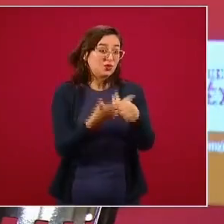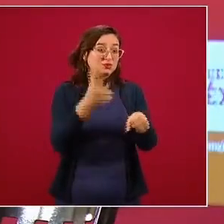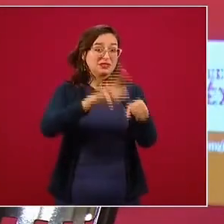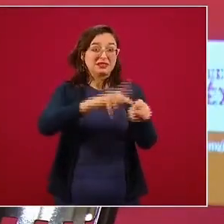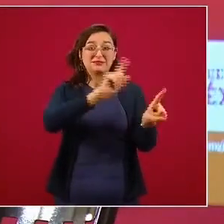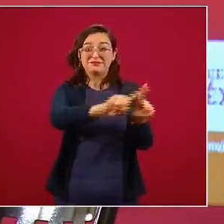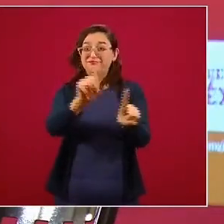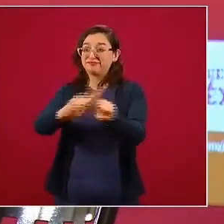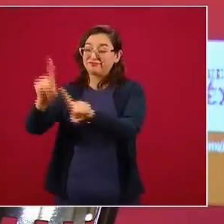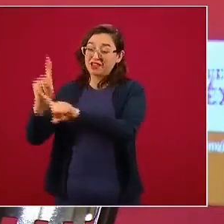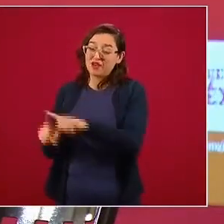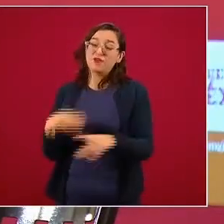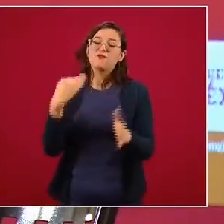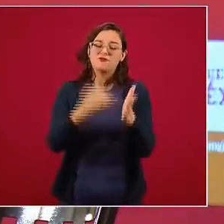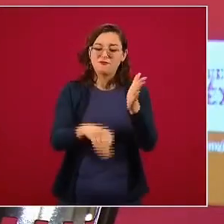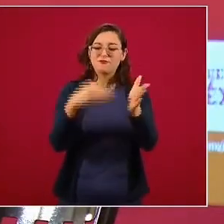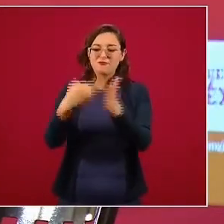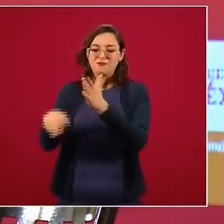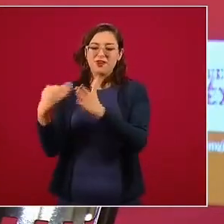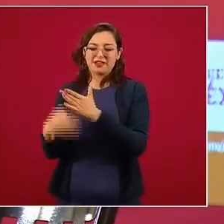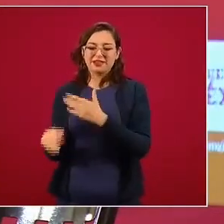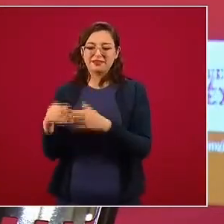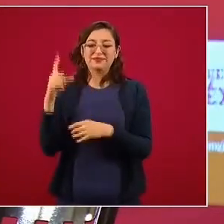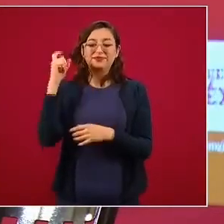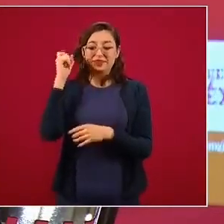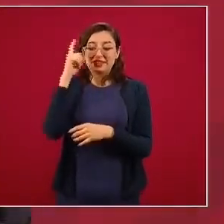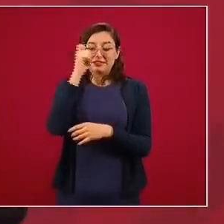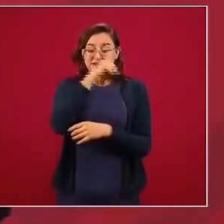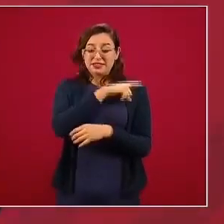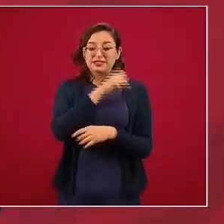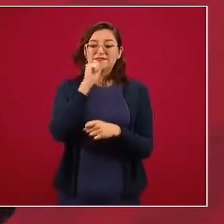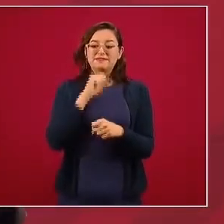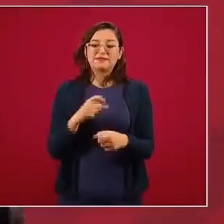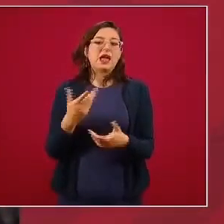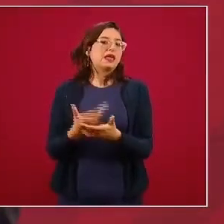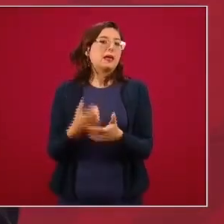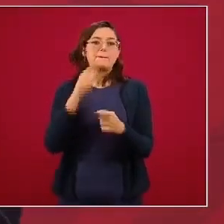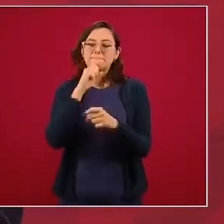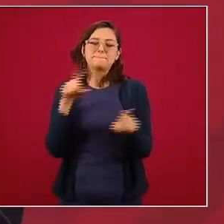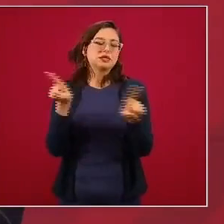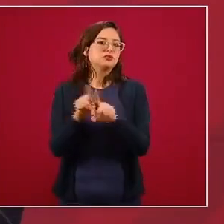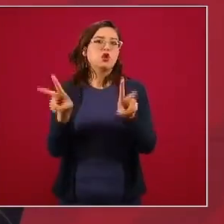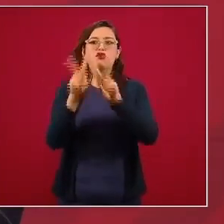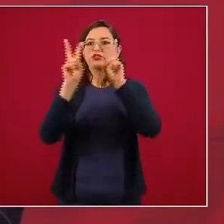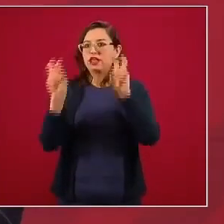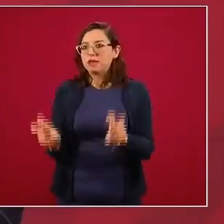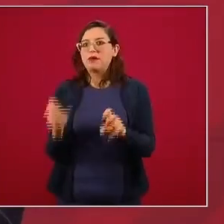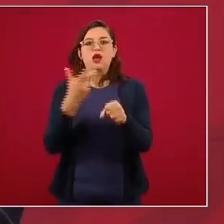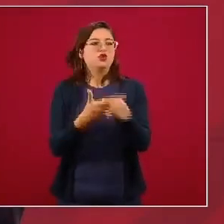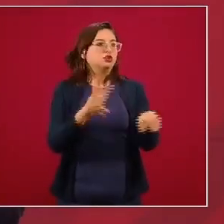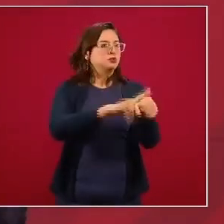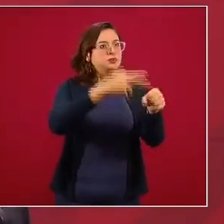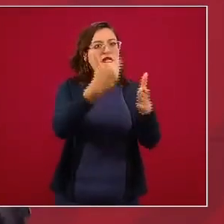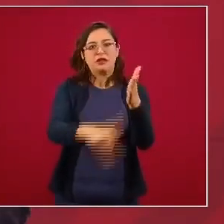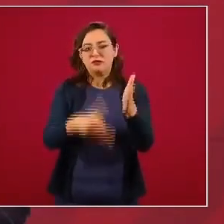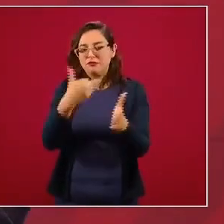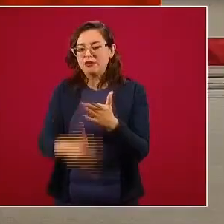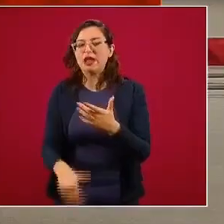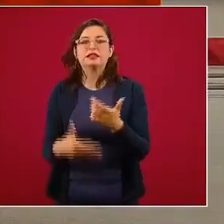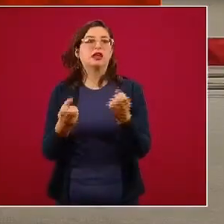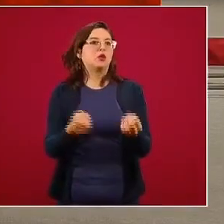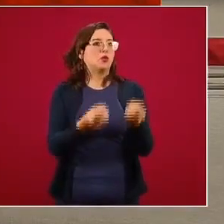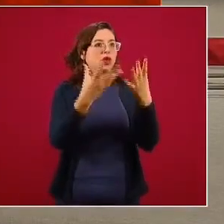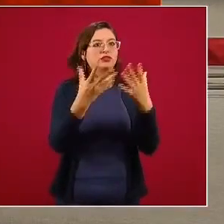Entonces es un reto, así como había otros retos, la cobertura, las instalaciones de salud, el déficit de